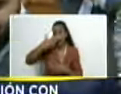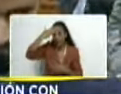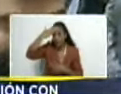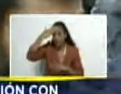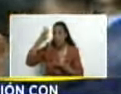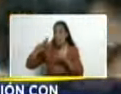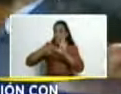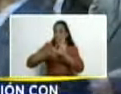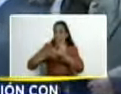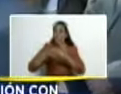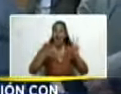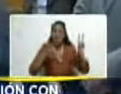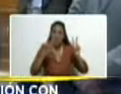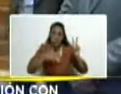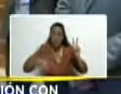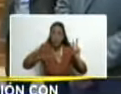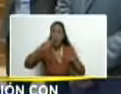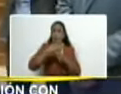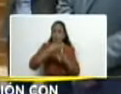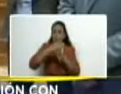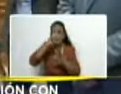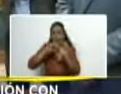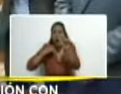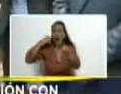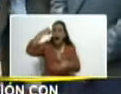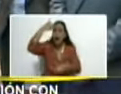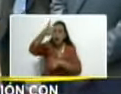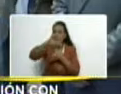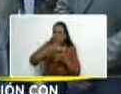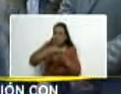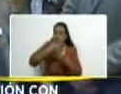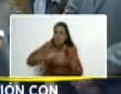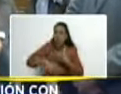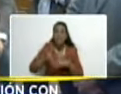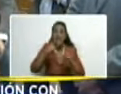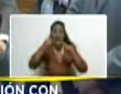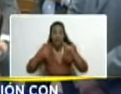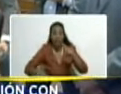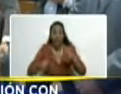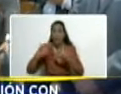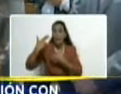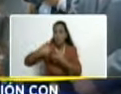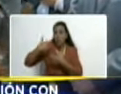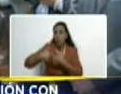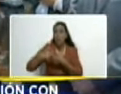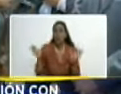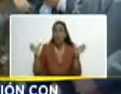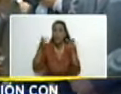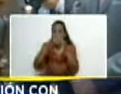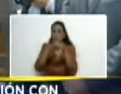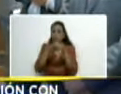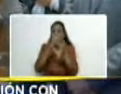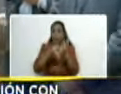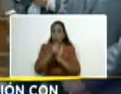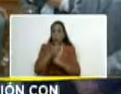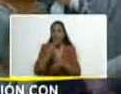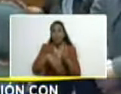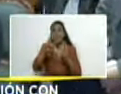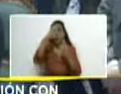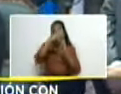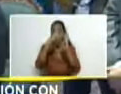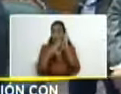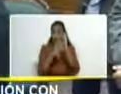y los Emiratos Árabes Unidos comparten relaciones de cooperación en materia energética a través de la Organización de Países Exportadores